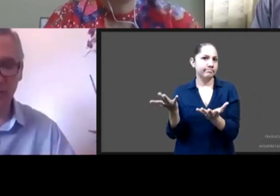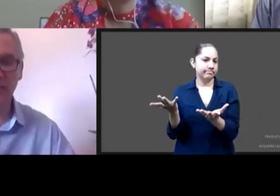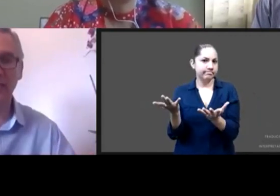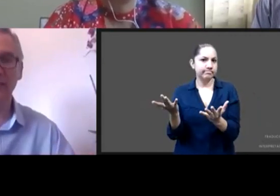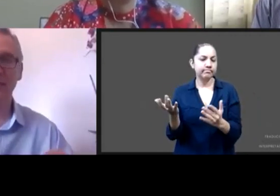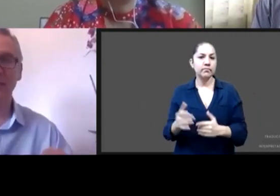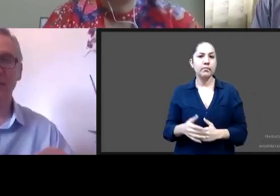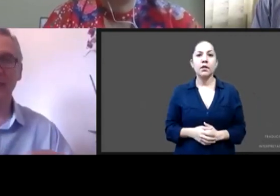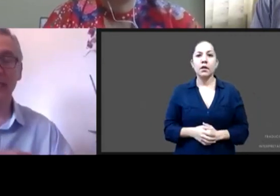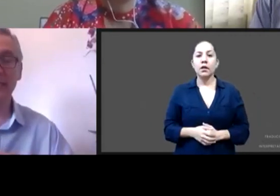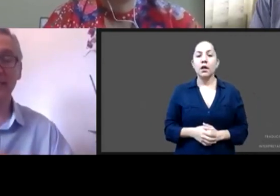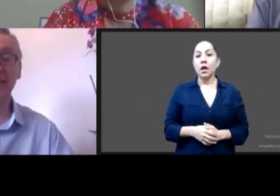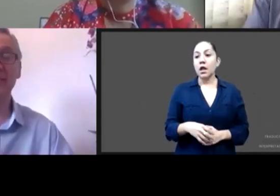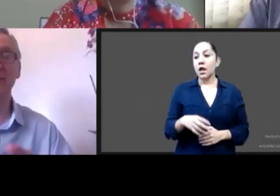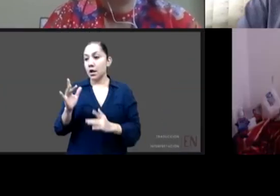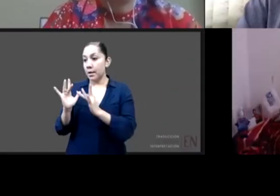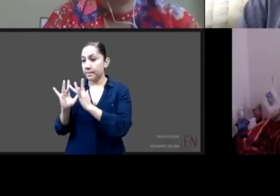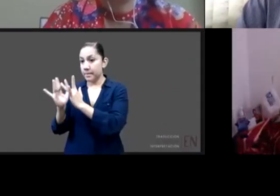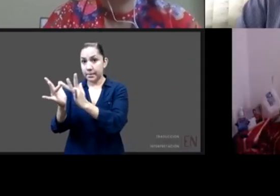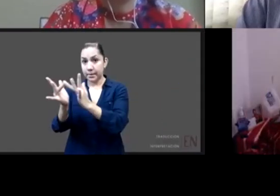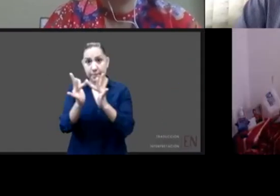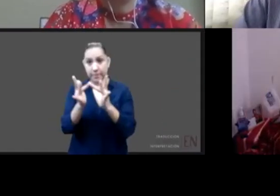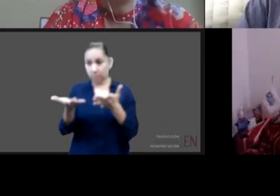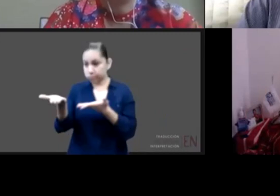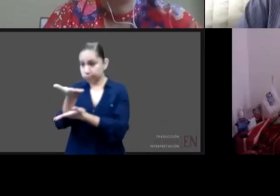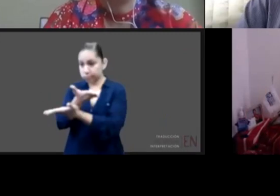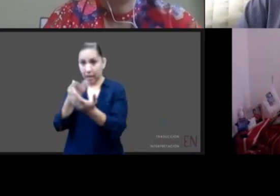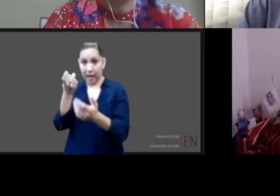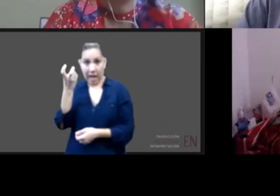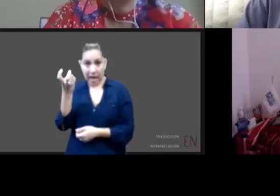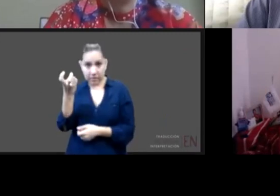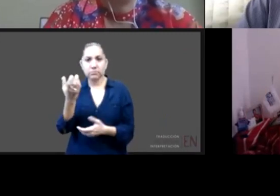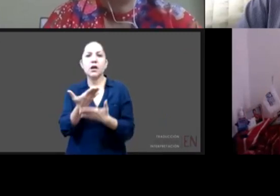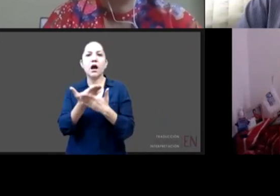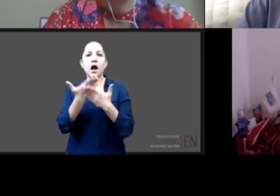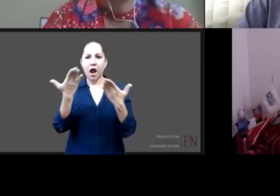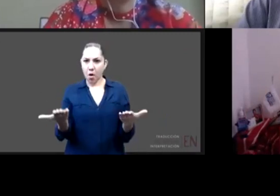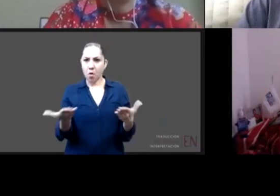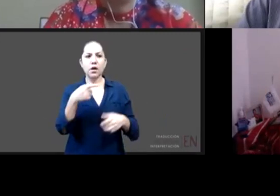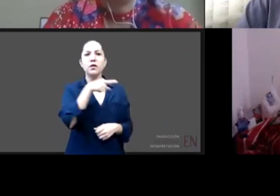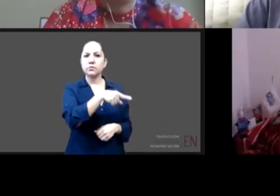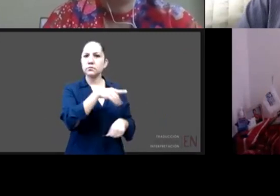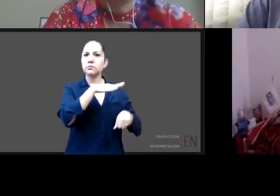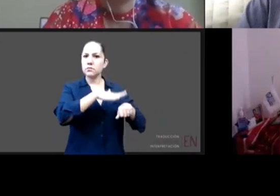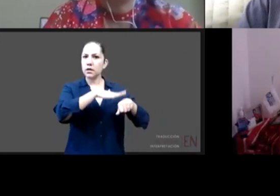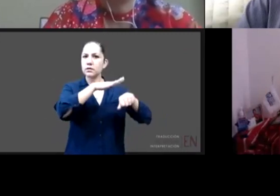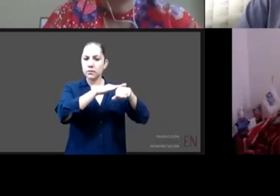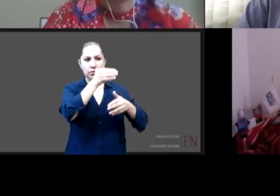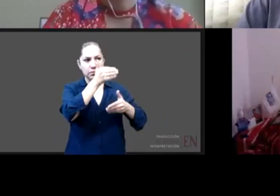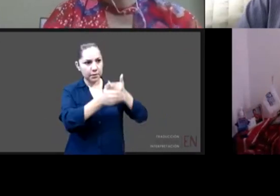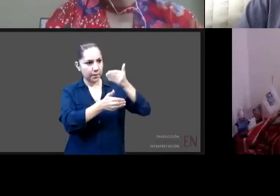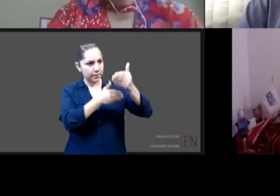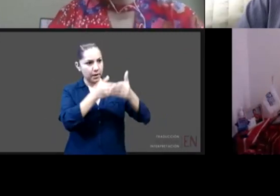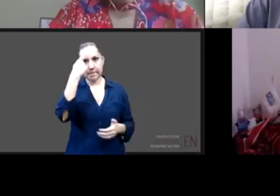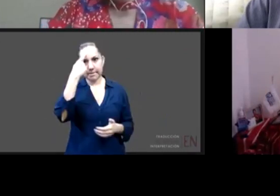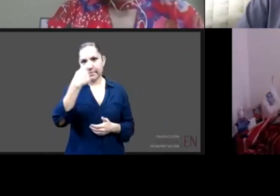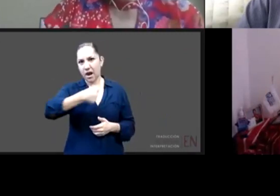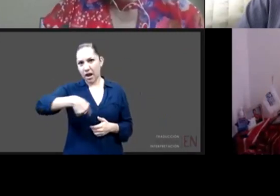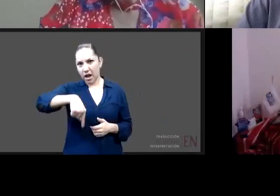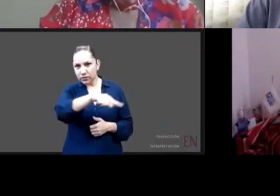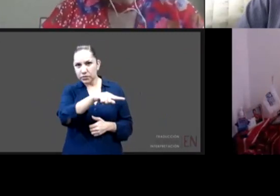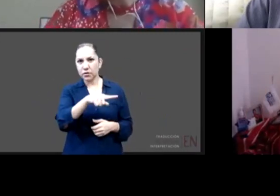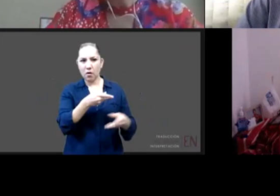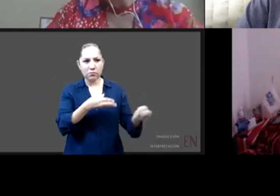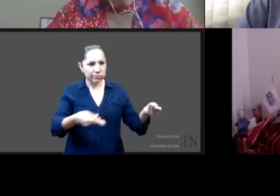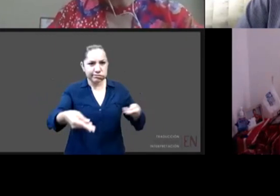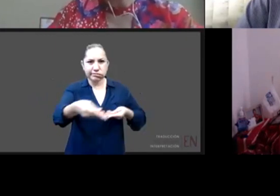pero sí hay este crecimiento exponencial, tiene que ver con redes del crimen organizado que tienen en esta